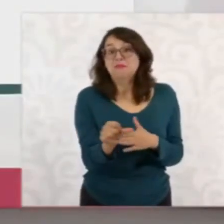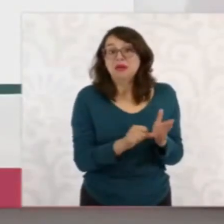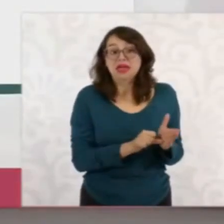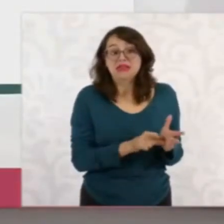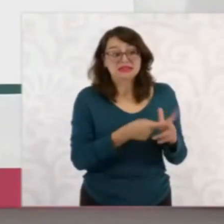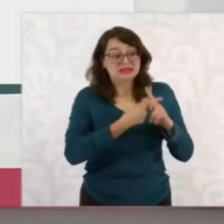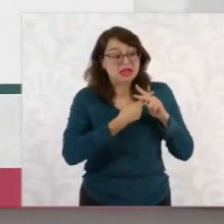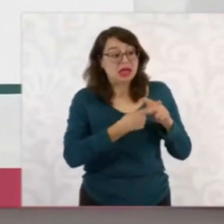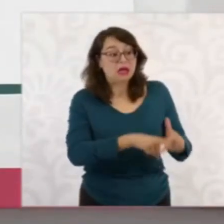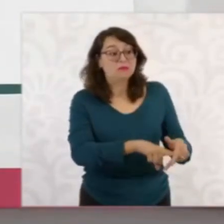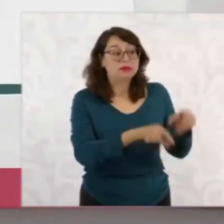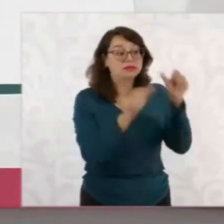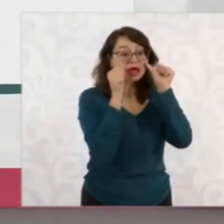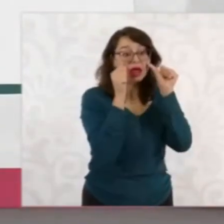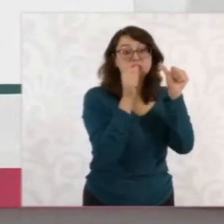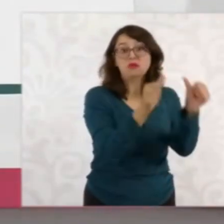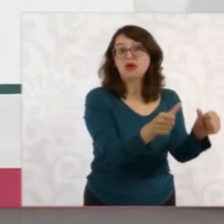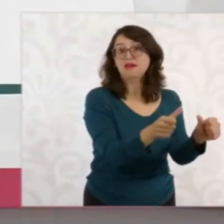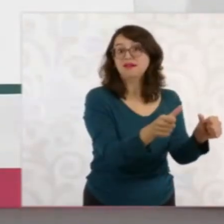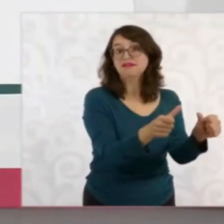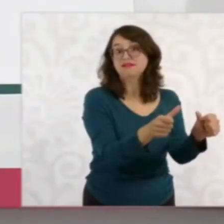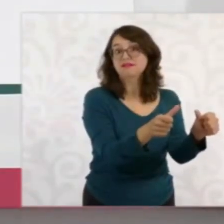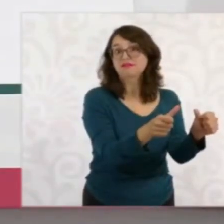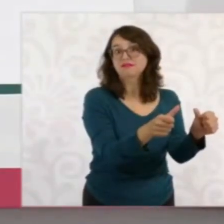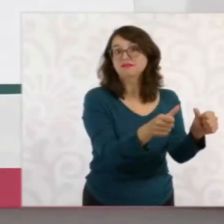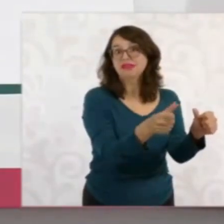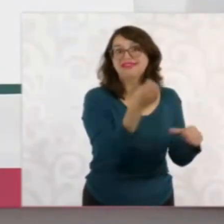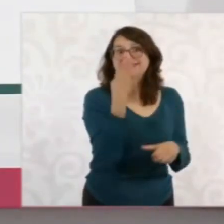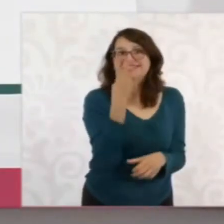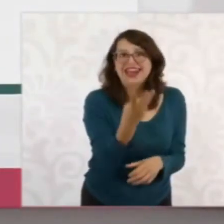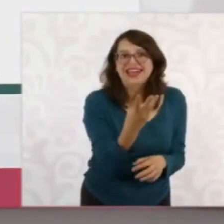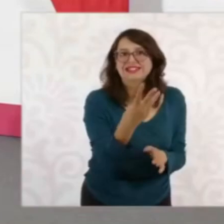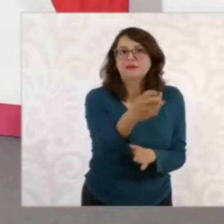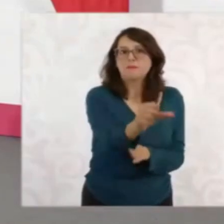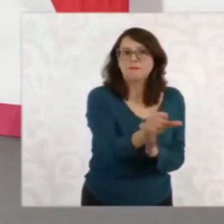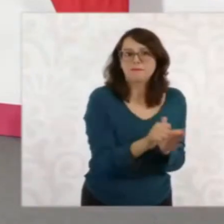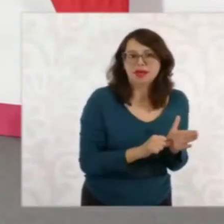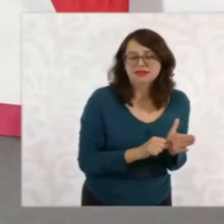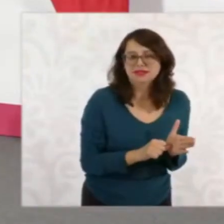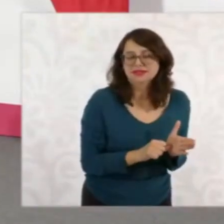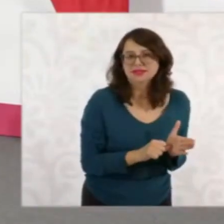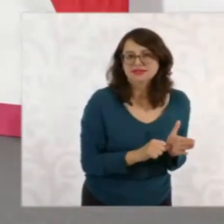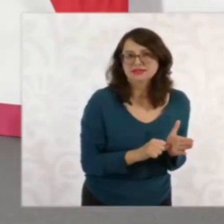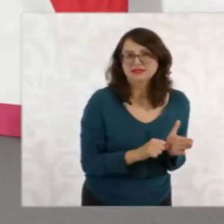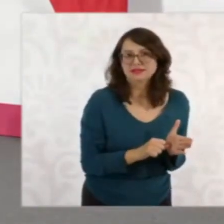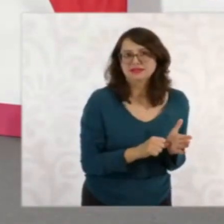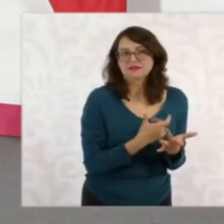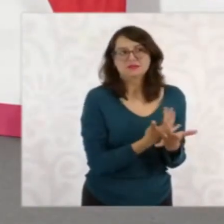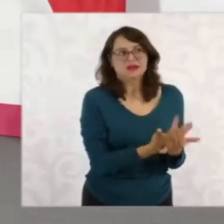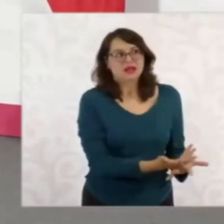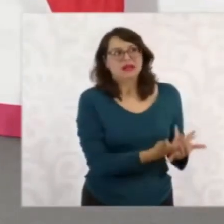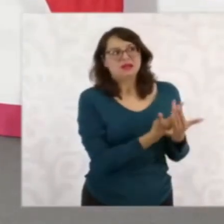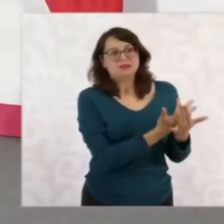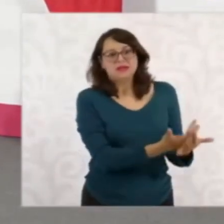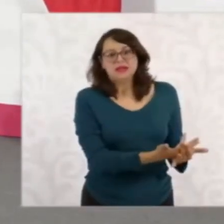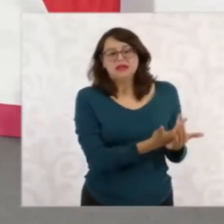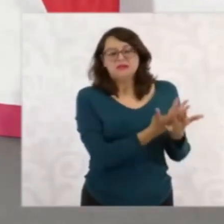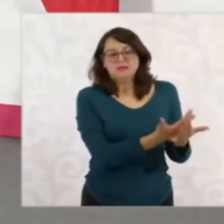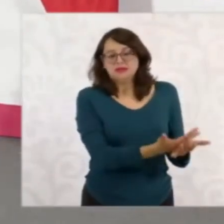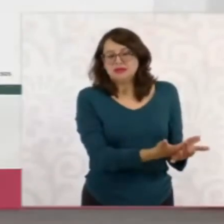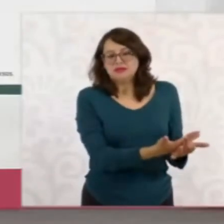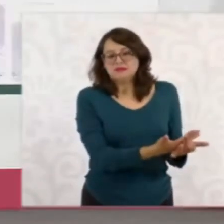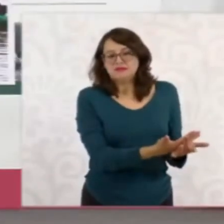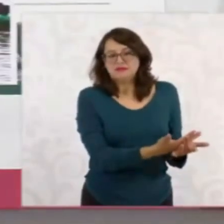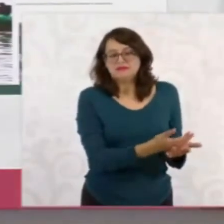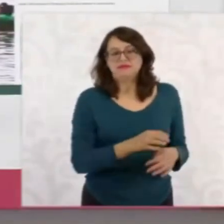mientras, pues la ayuda no llegaba, ¿no? Entonces, esto era completamente inoperante, inhábil y además oscuro. La siguiente, por